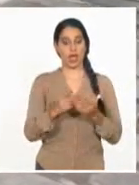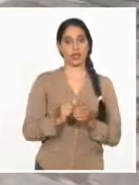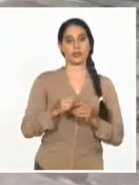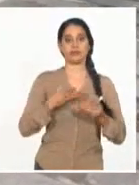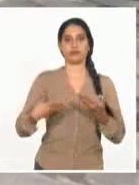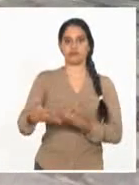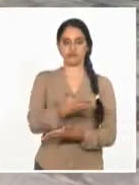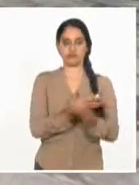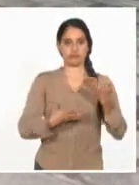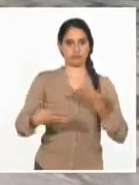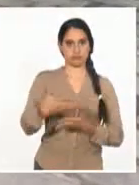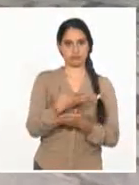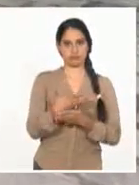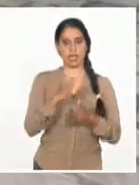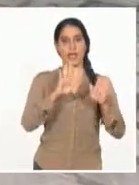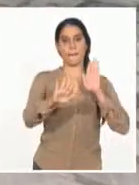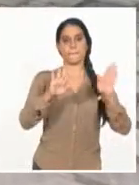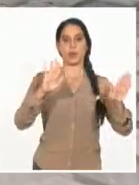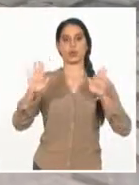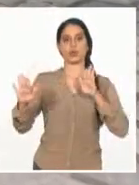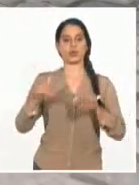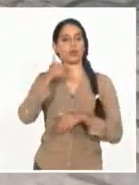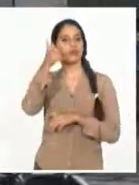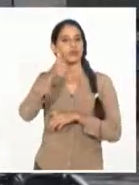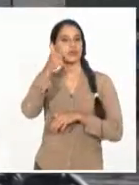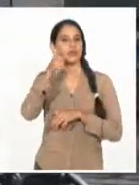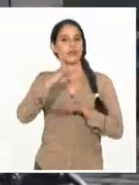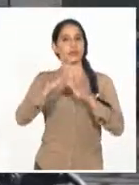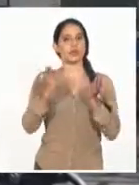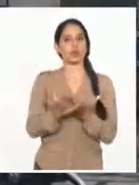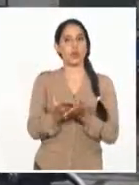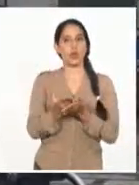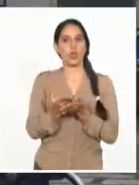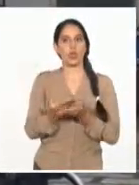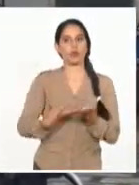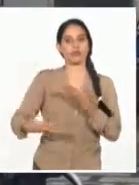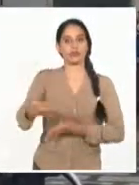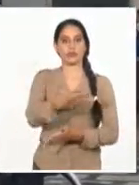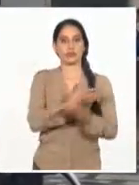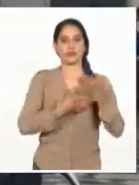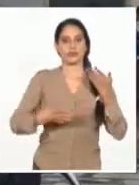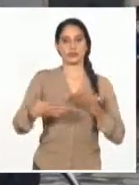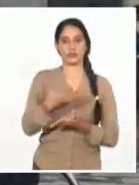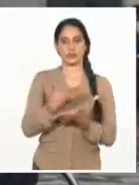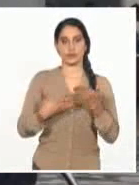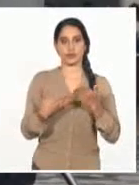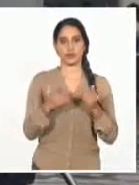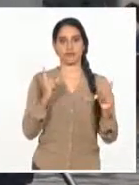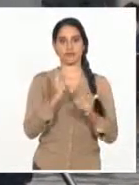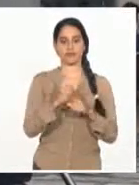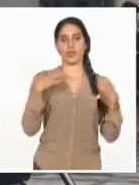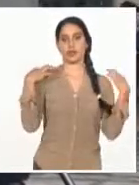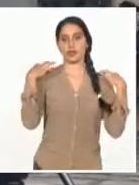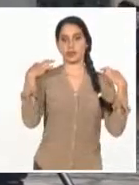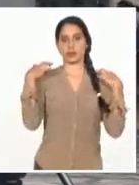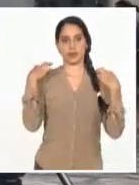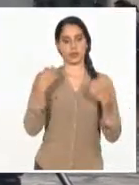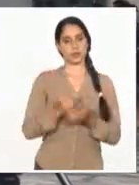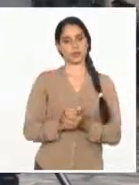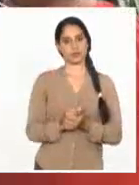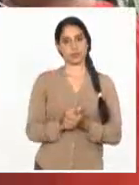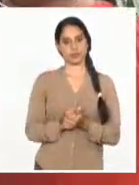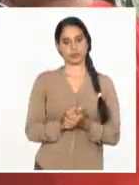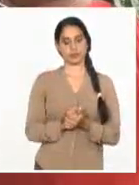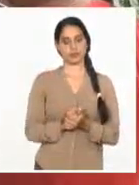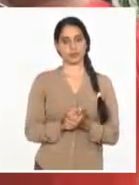ciencia ficción, exposición de filmes, charlas, presentación de publicaciones, una pasarela y mucho intercambio